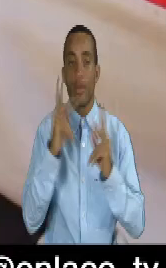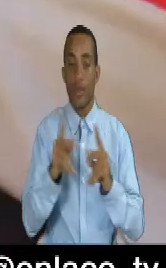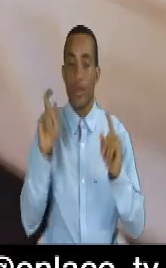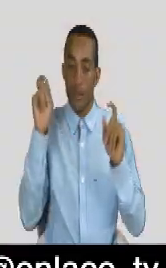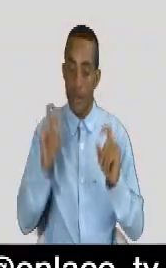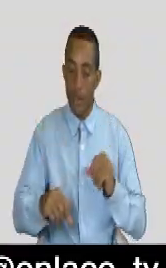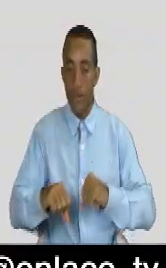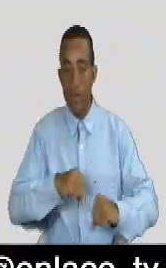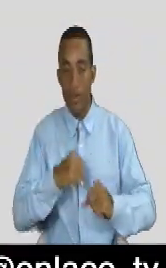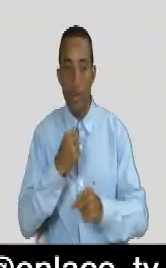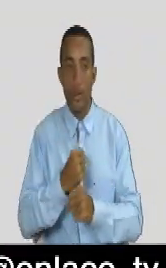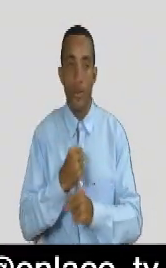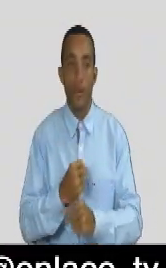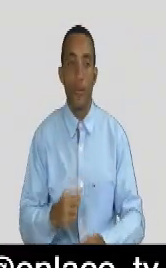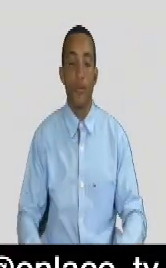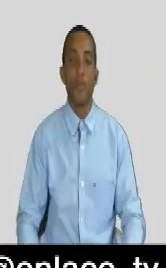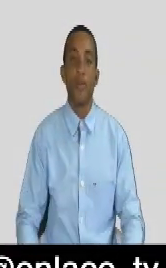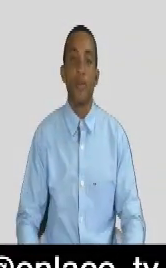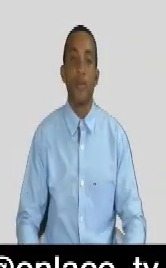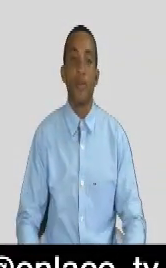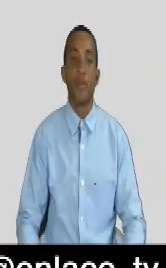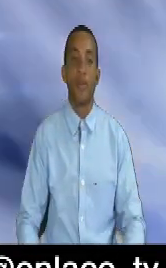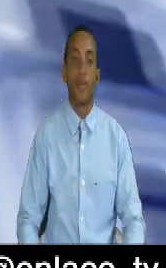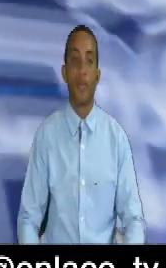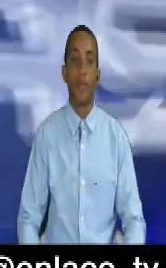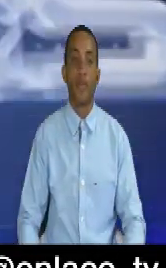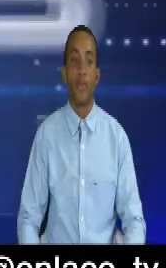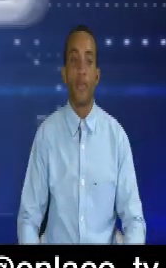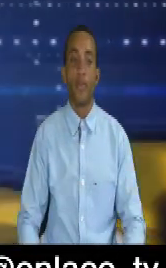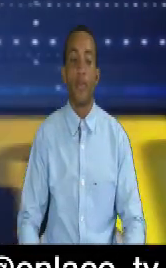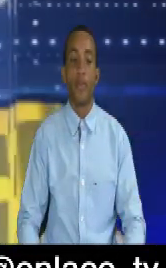trabajar. Con el patrocinio de Impala Terminals.